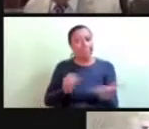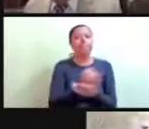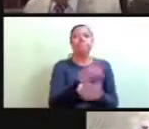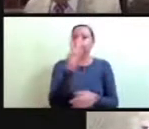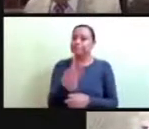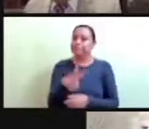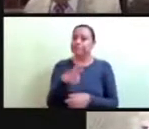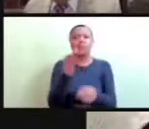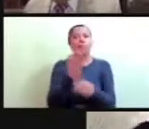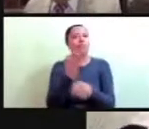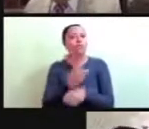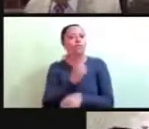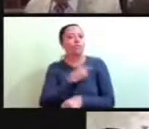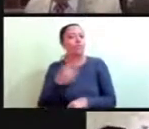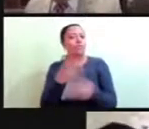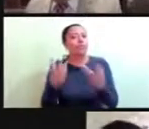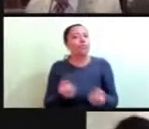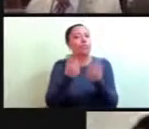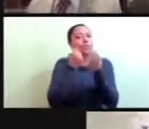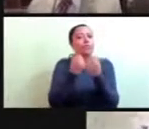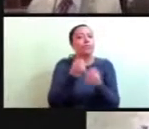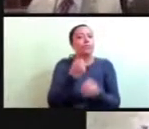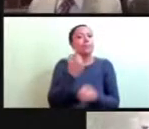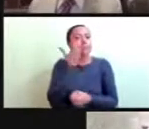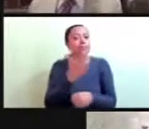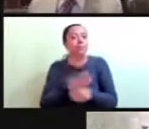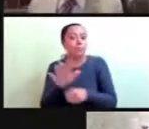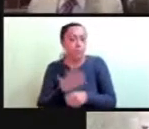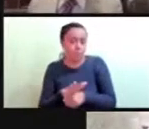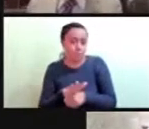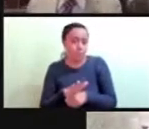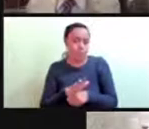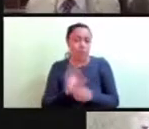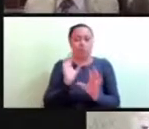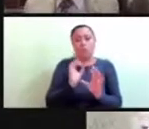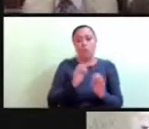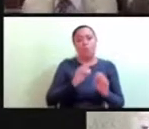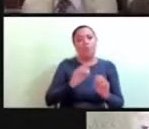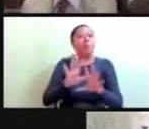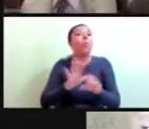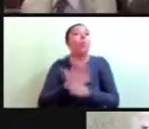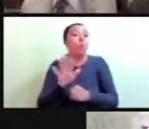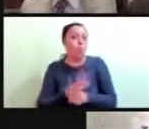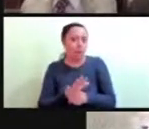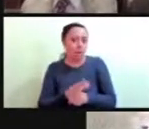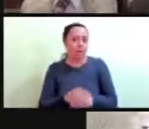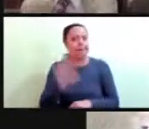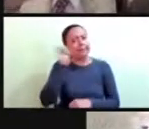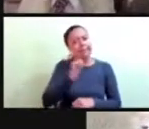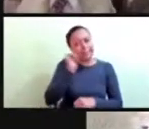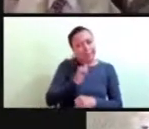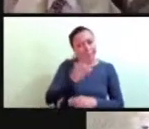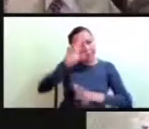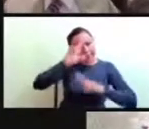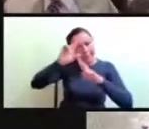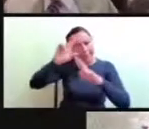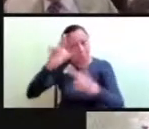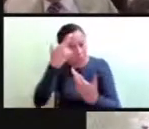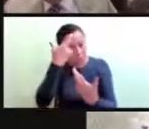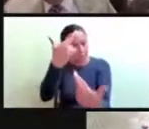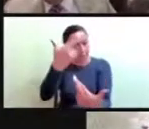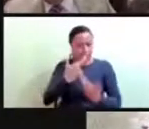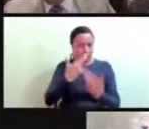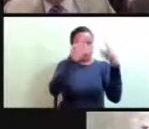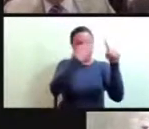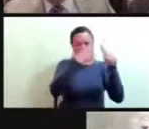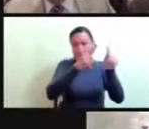transformar, siempre desde la escucha del otro y de lo otro, desde el respeto a la diversidad y